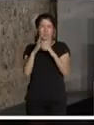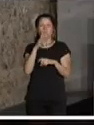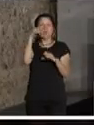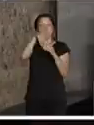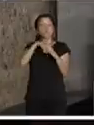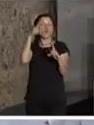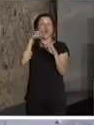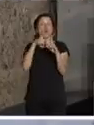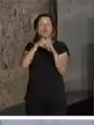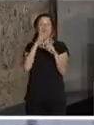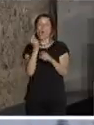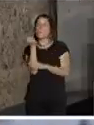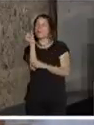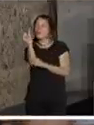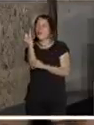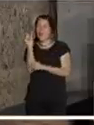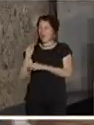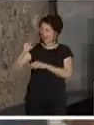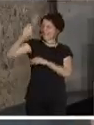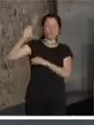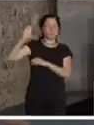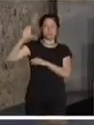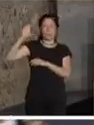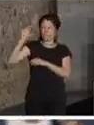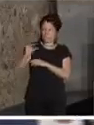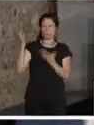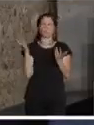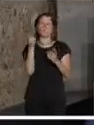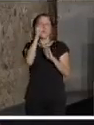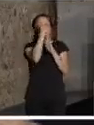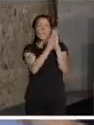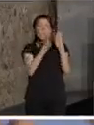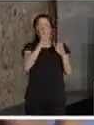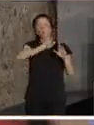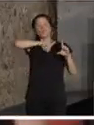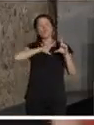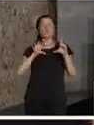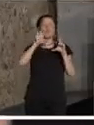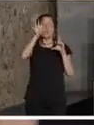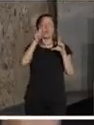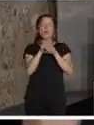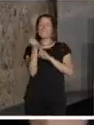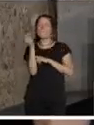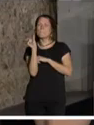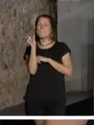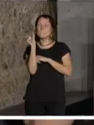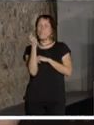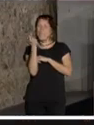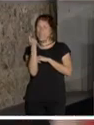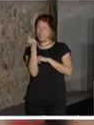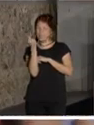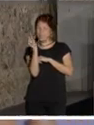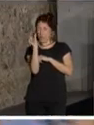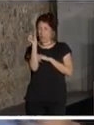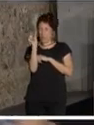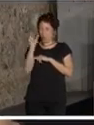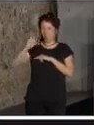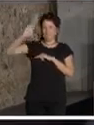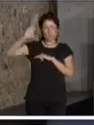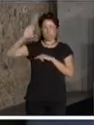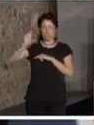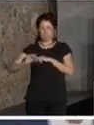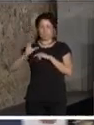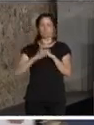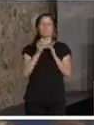con la inflación y consigue con distintas medidas que nuestro país tenga la inflación más baja de Europa y